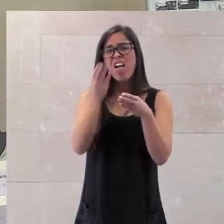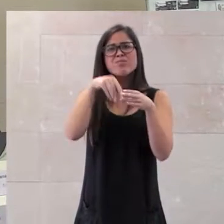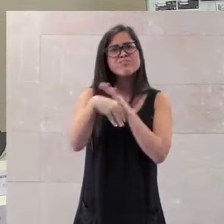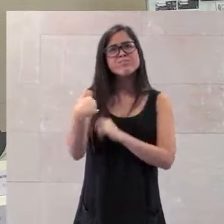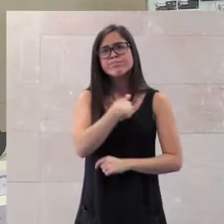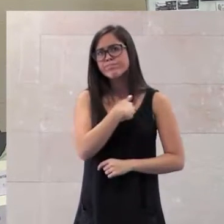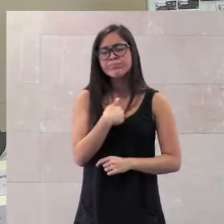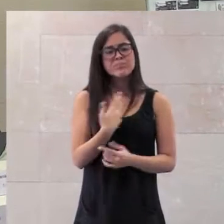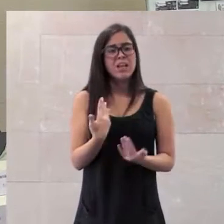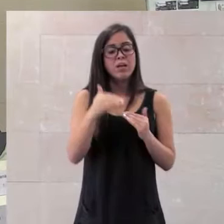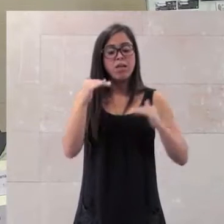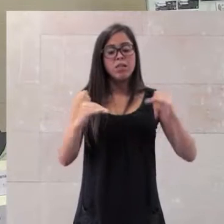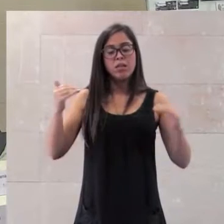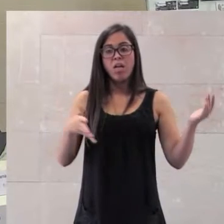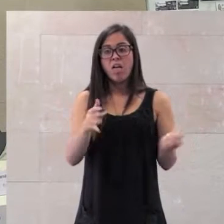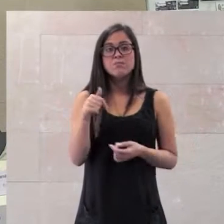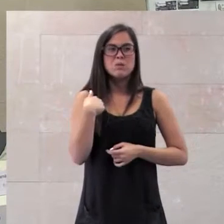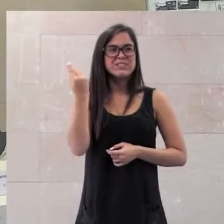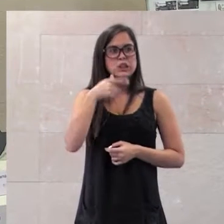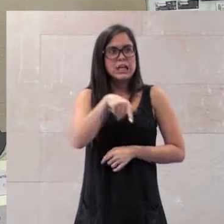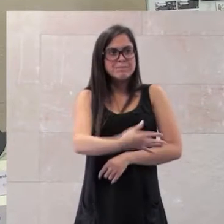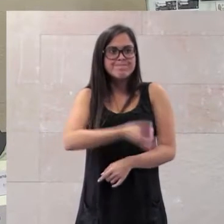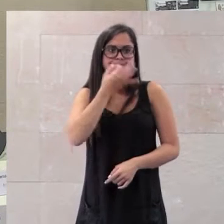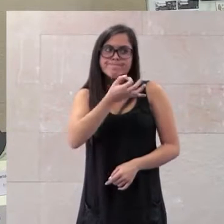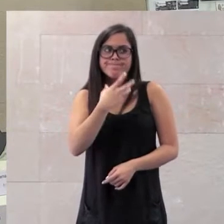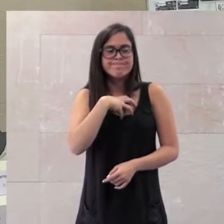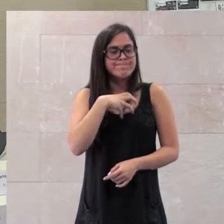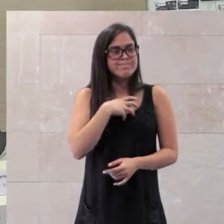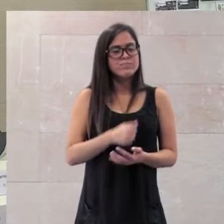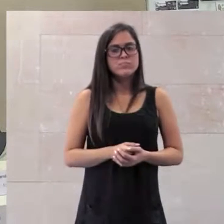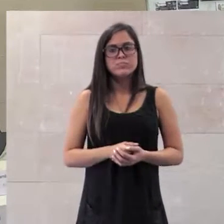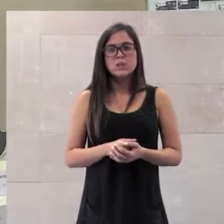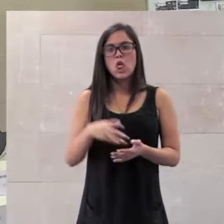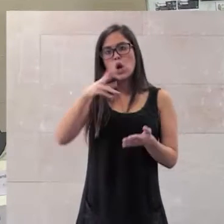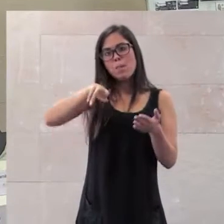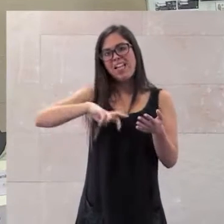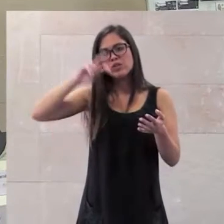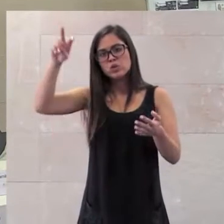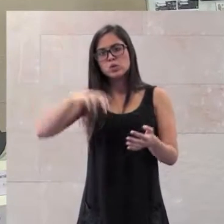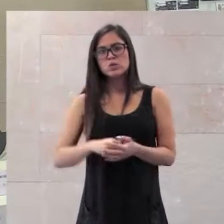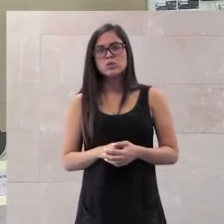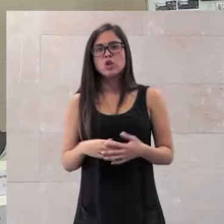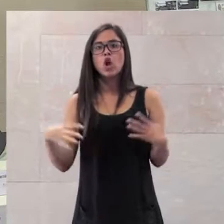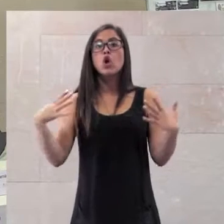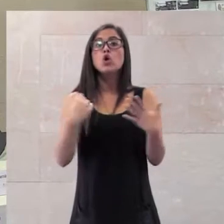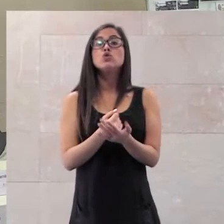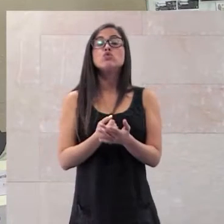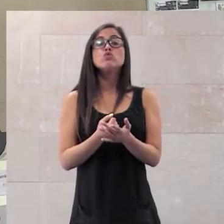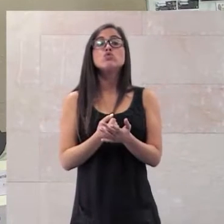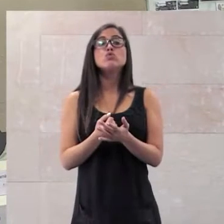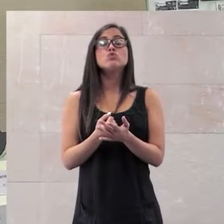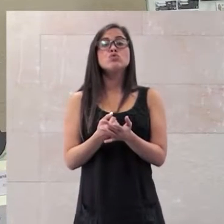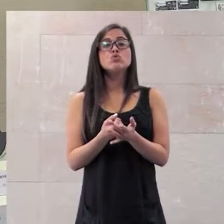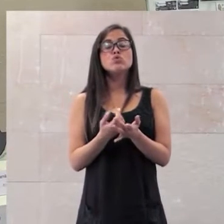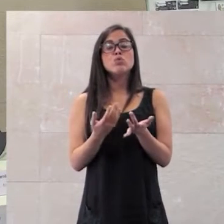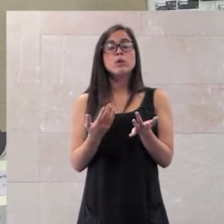ha parecido que tenía que contarlo aquí, sino que os voy a leer otras citas. Bueno, todas se reconcilian de alguna manera, si han